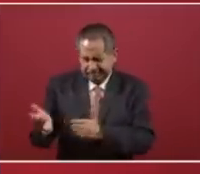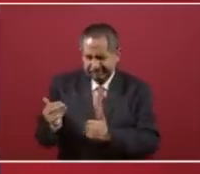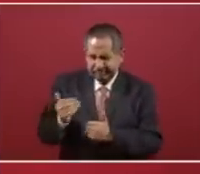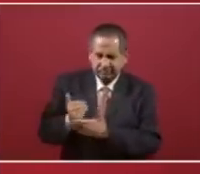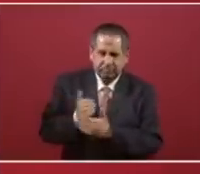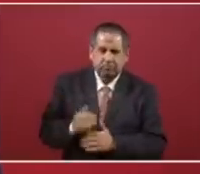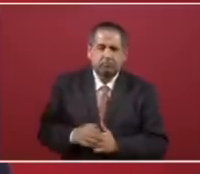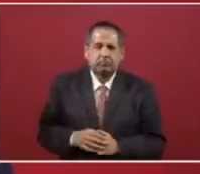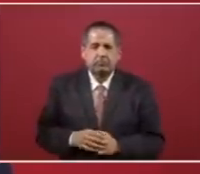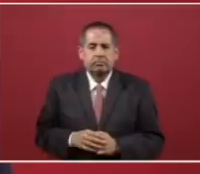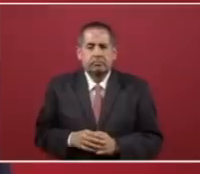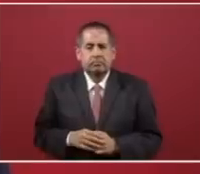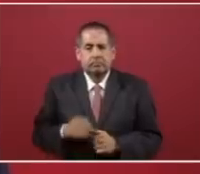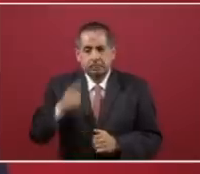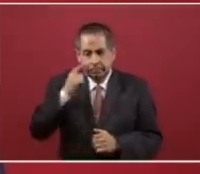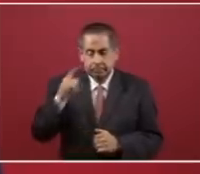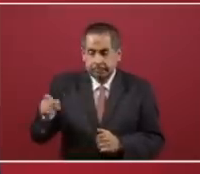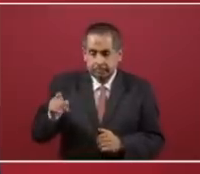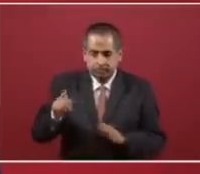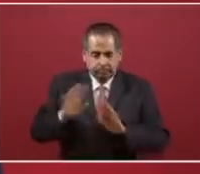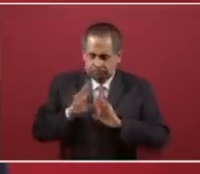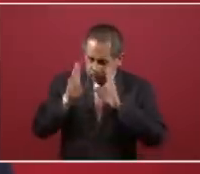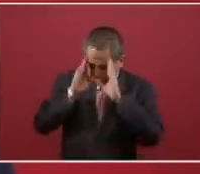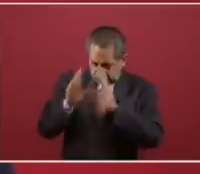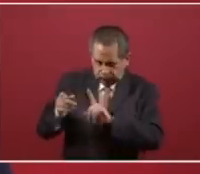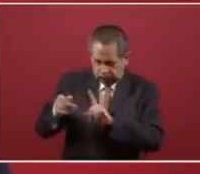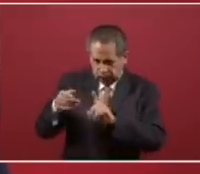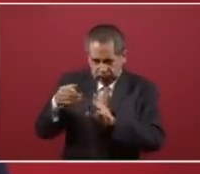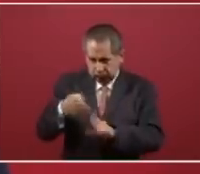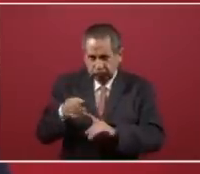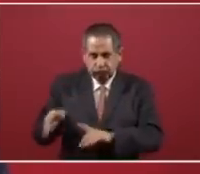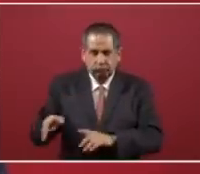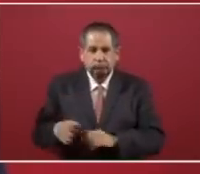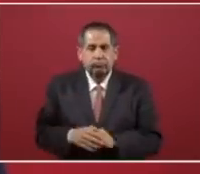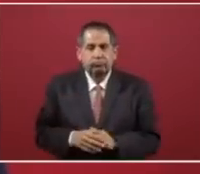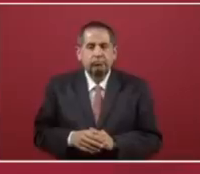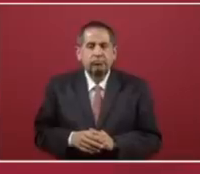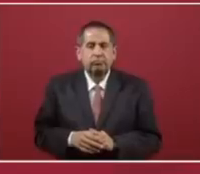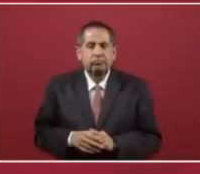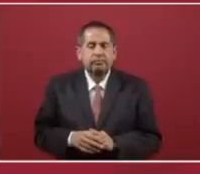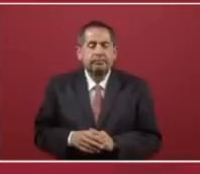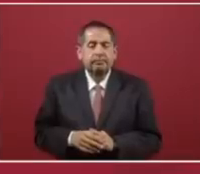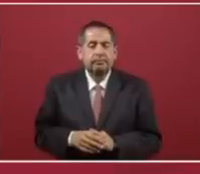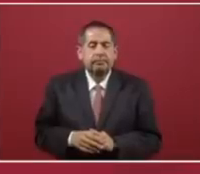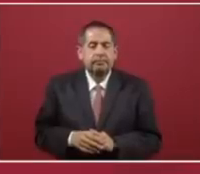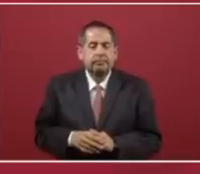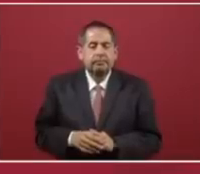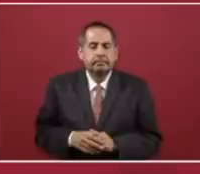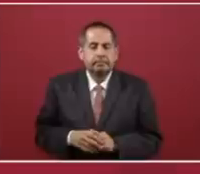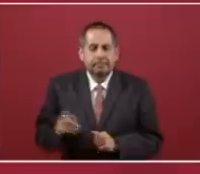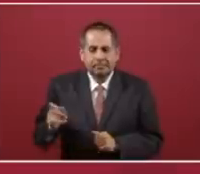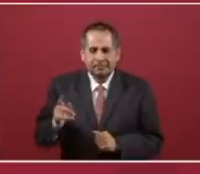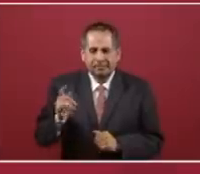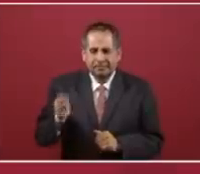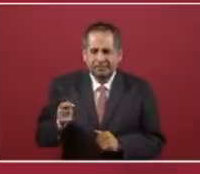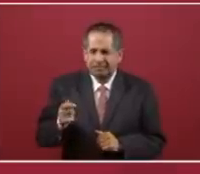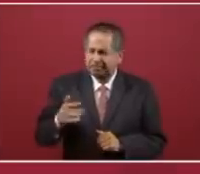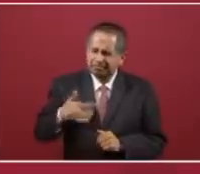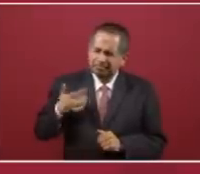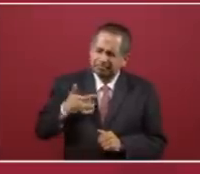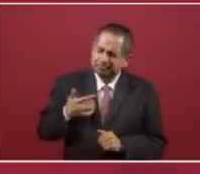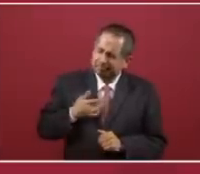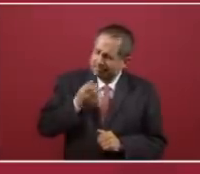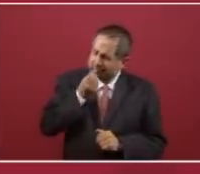y para que no te pierdas este por pura intuición